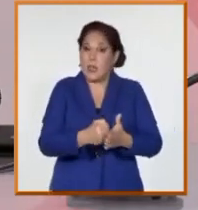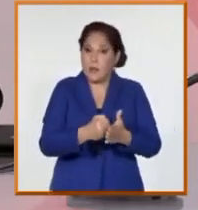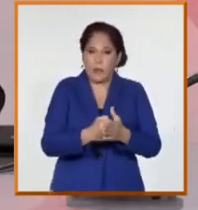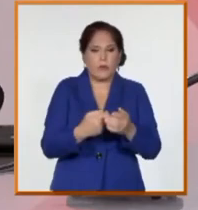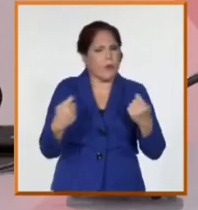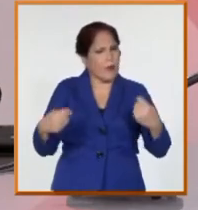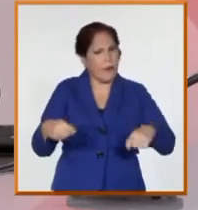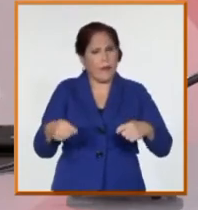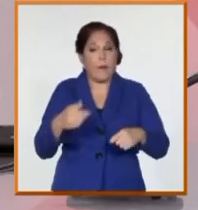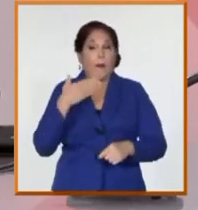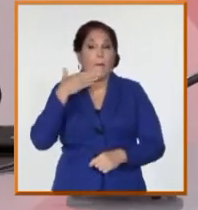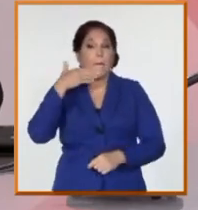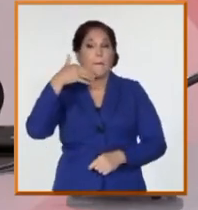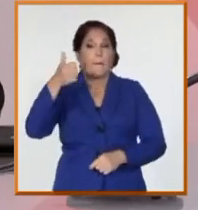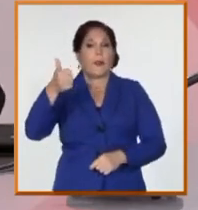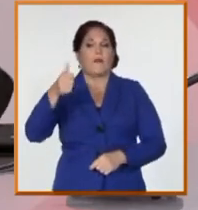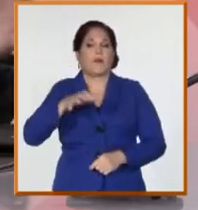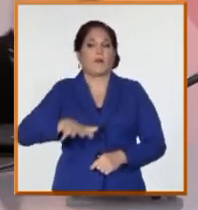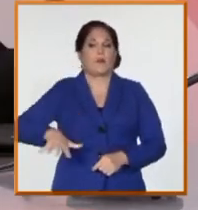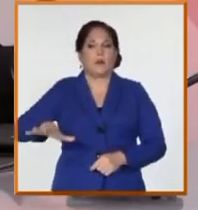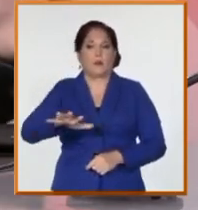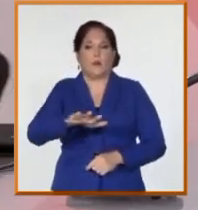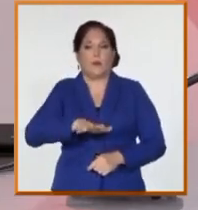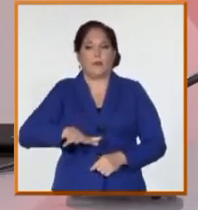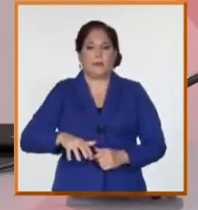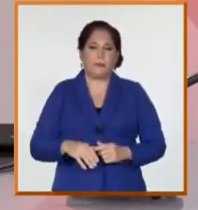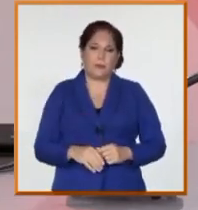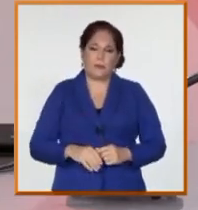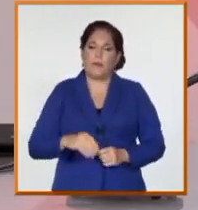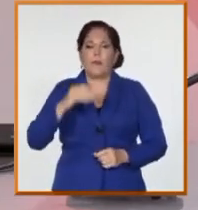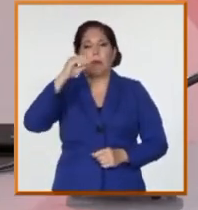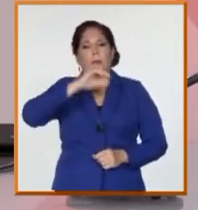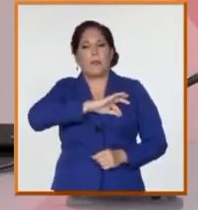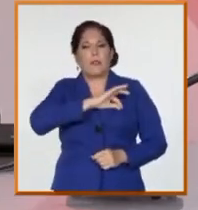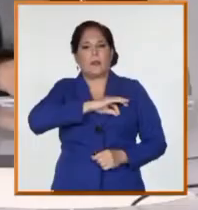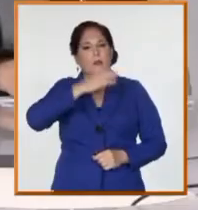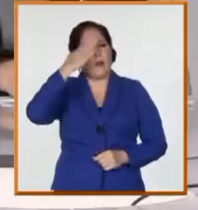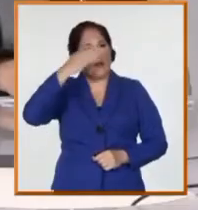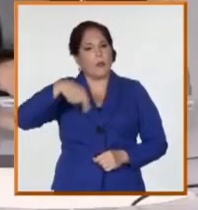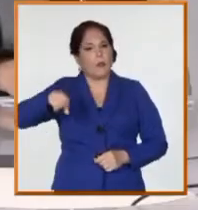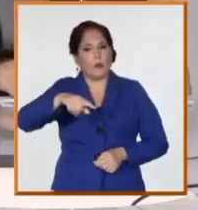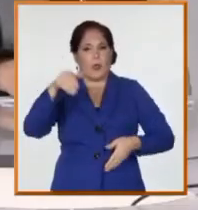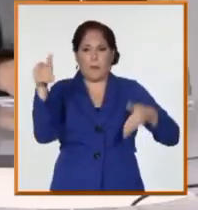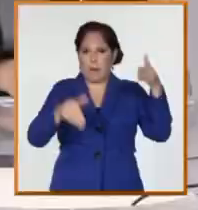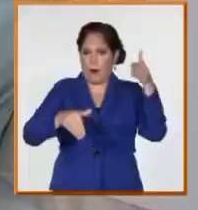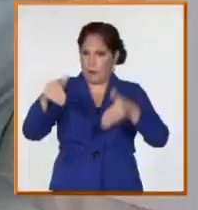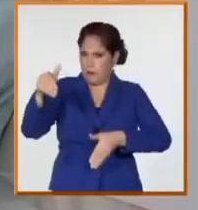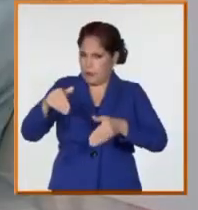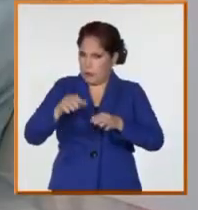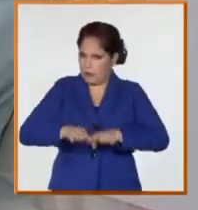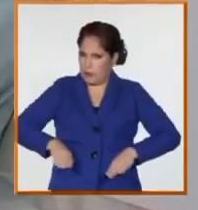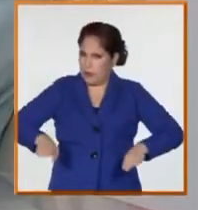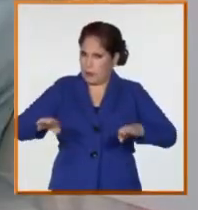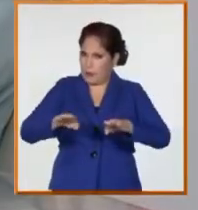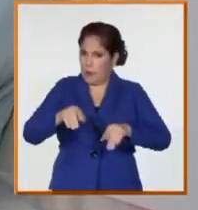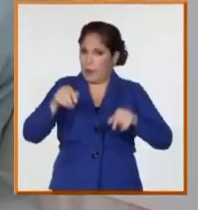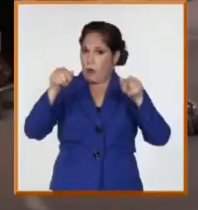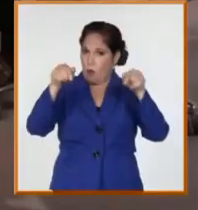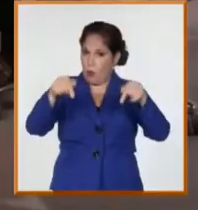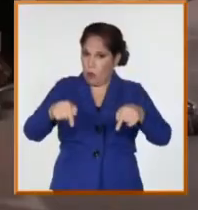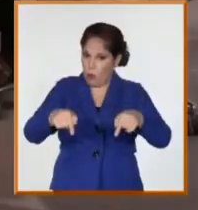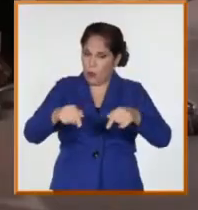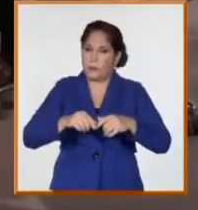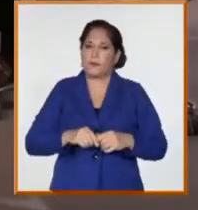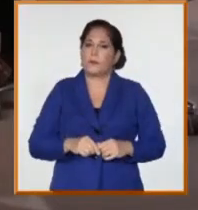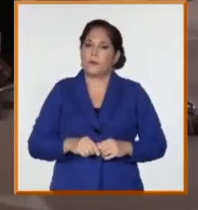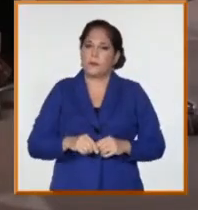que esté En beneficio de toda la sociedad Le agradezco muchísimo a los compañeros del ministerio industria alimentaria a los compañeros del minsex por haber estado con nosotros